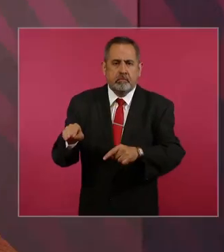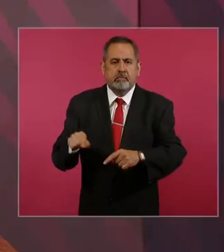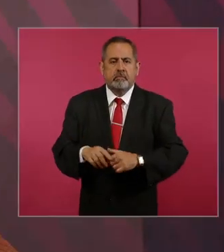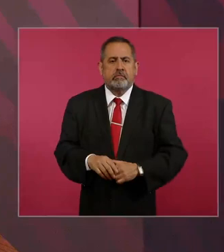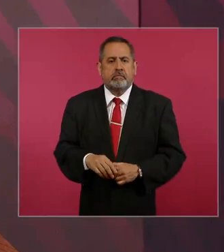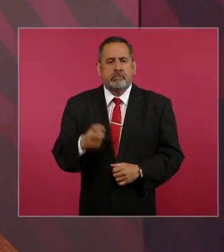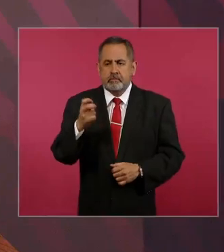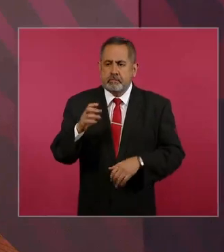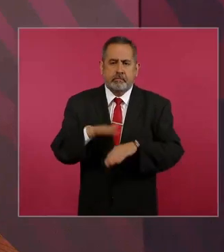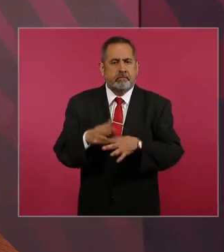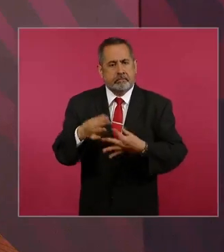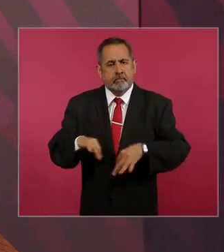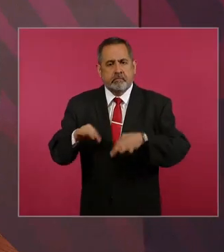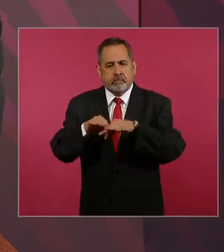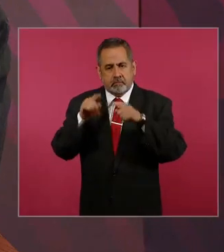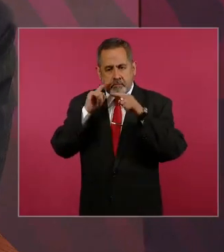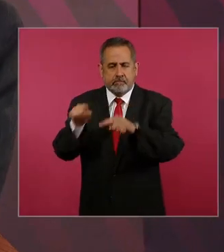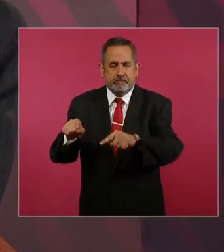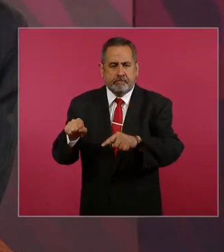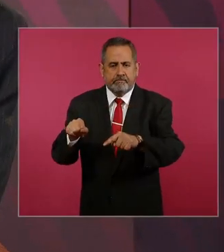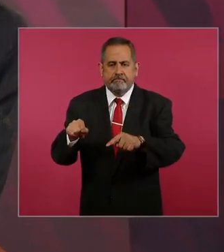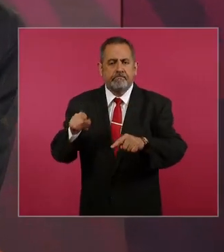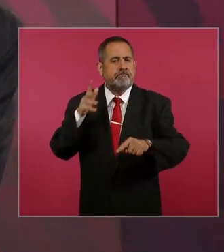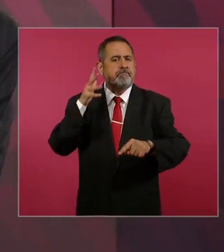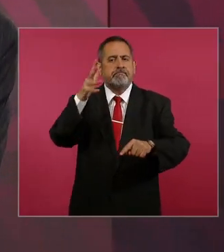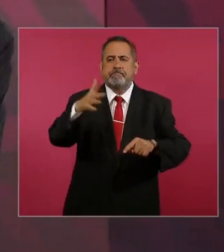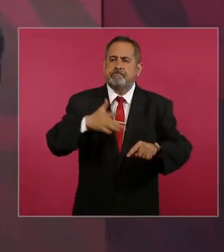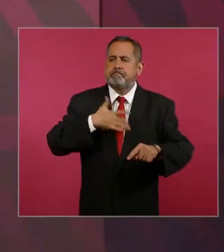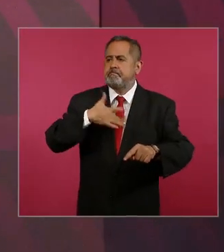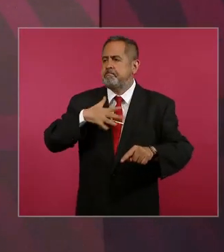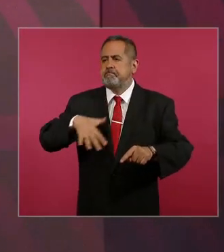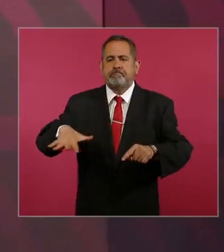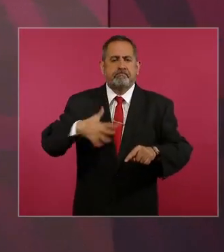es fundamental y nos vamos a sentir todos muy bien